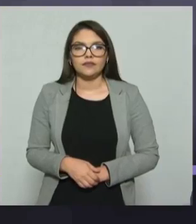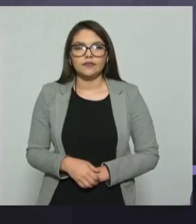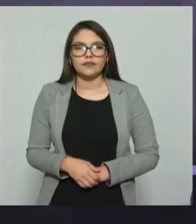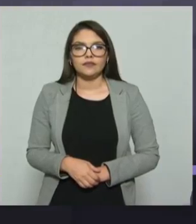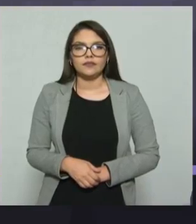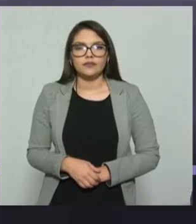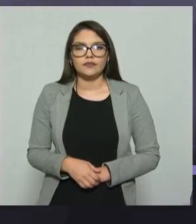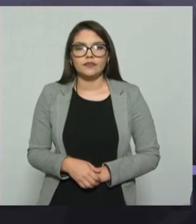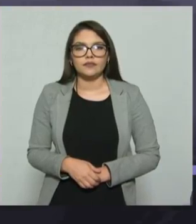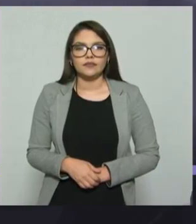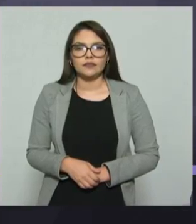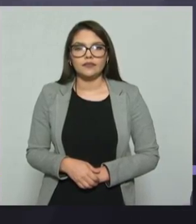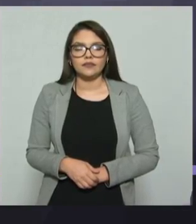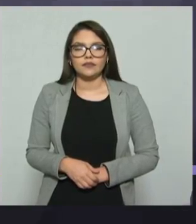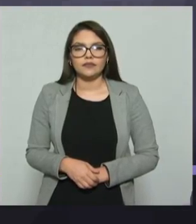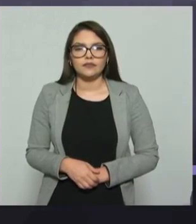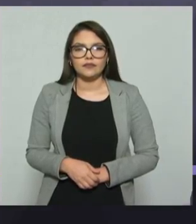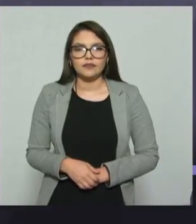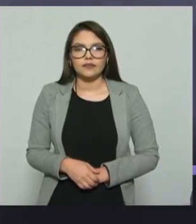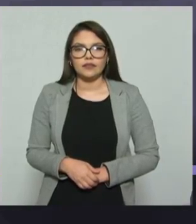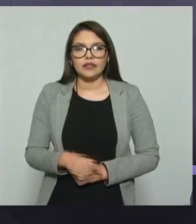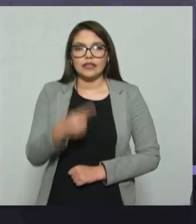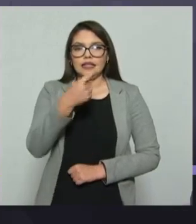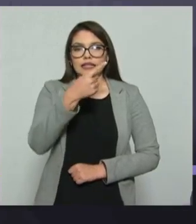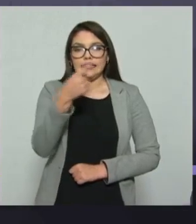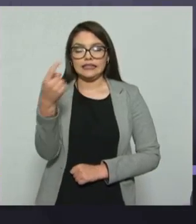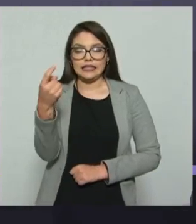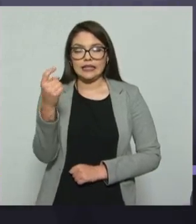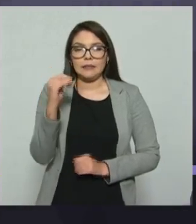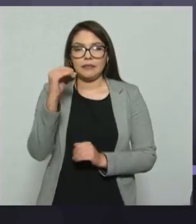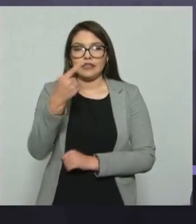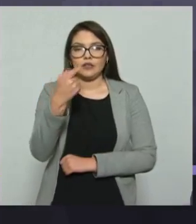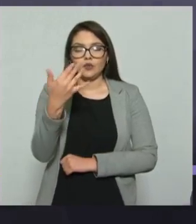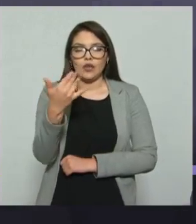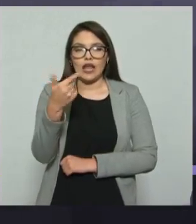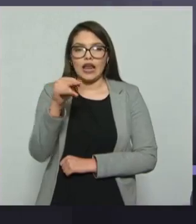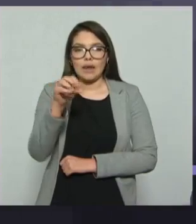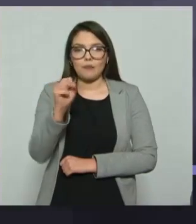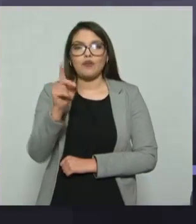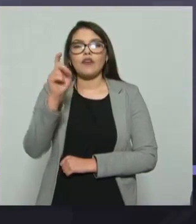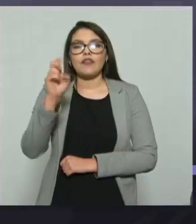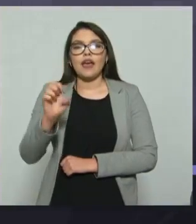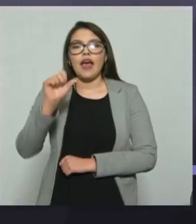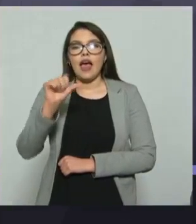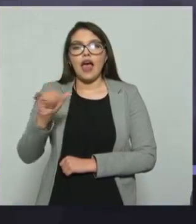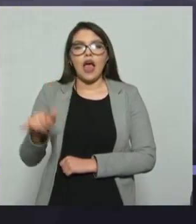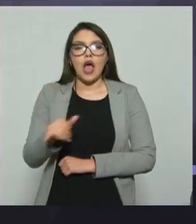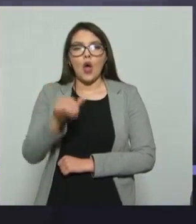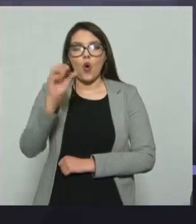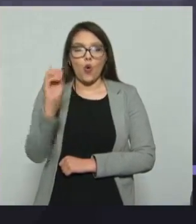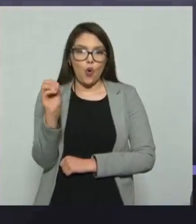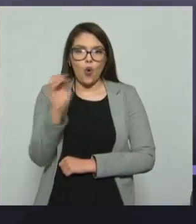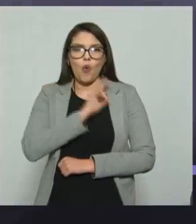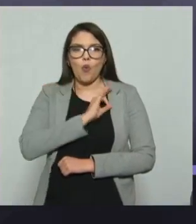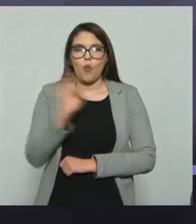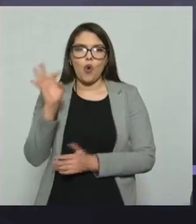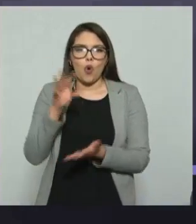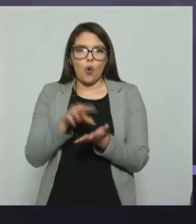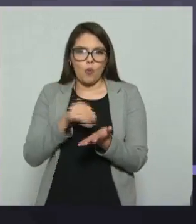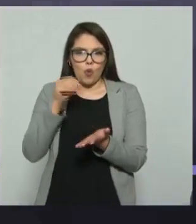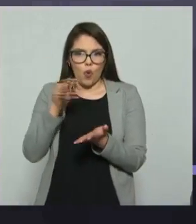Y 100 a 150 gramos de ajo. Puede ser en polvo, como lo